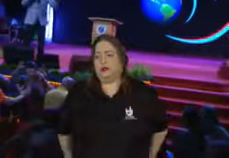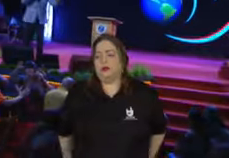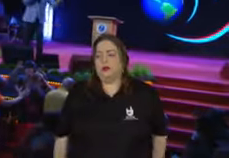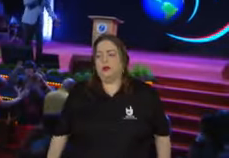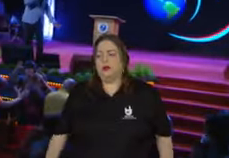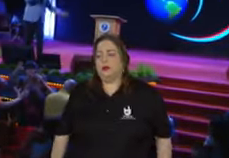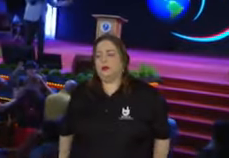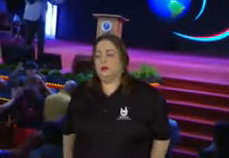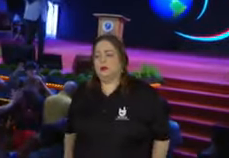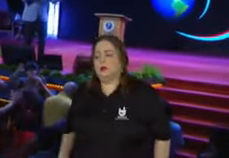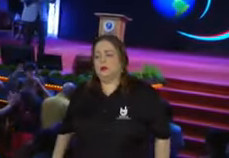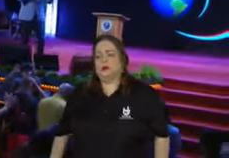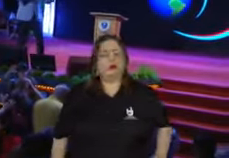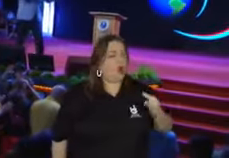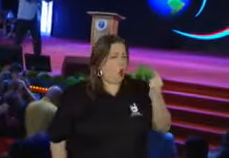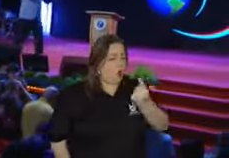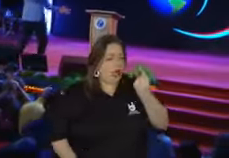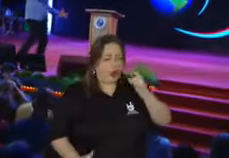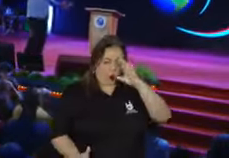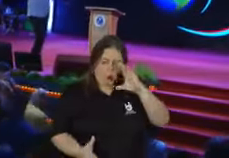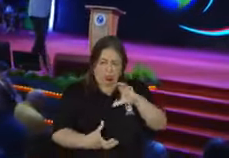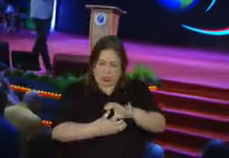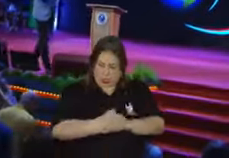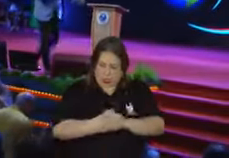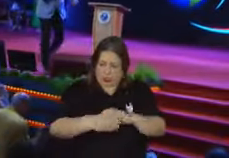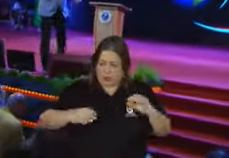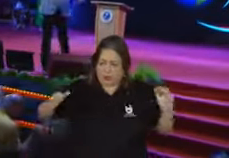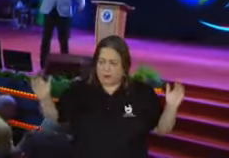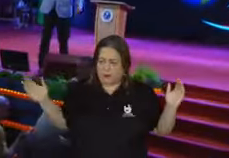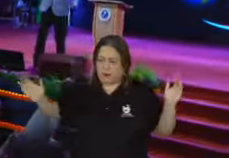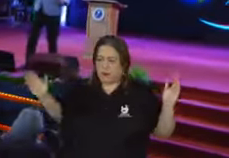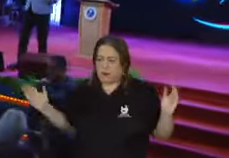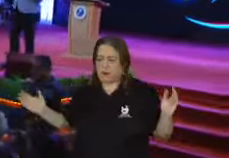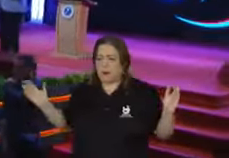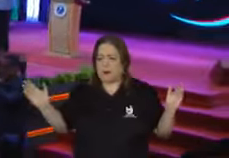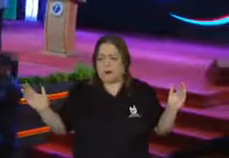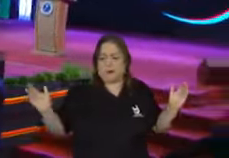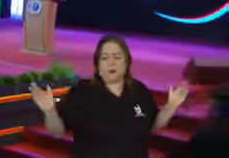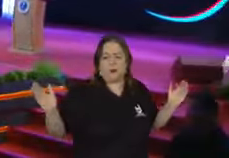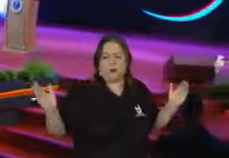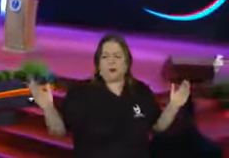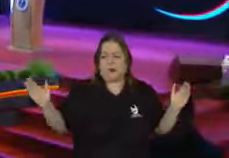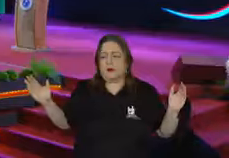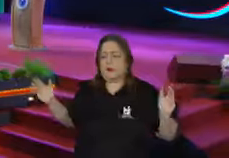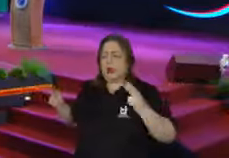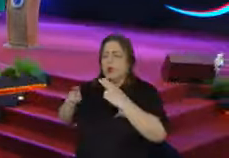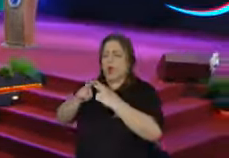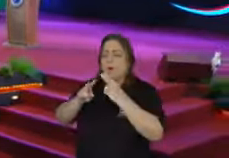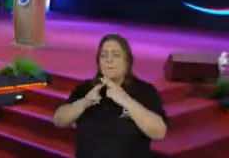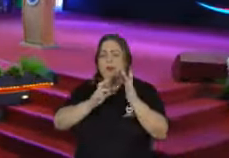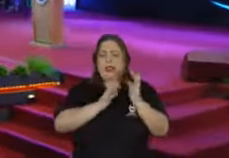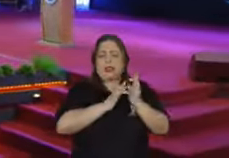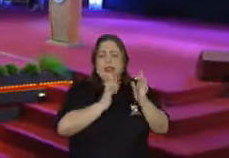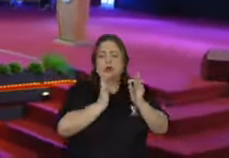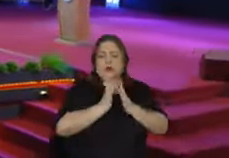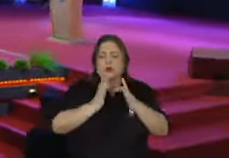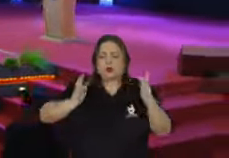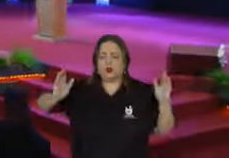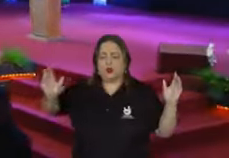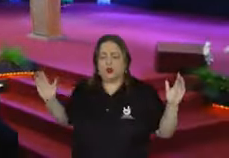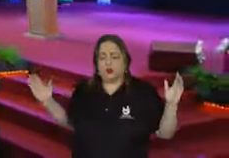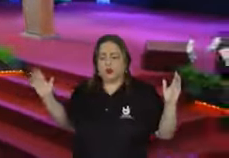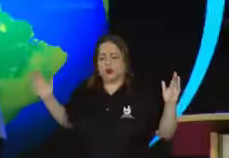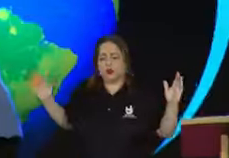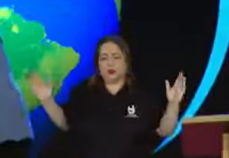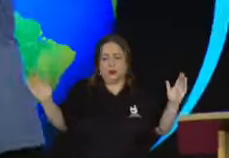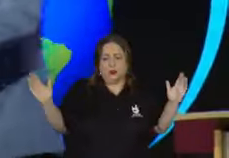garganta, sobre tu vista, sobre tu audición, en el nombre de Jesús. Selva caravanzo, Espíritu